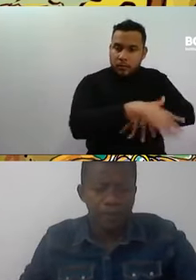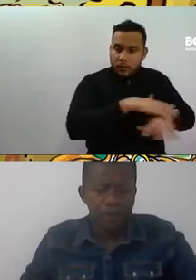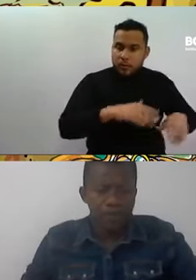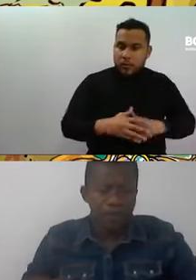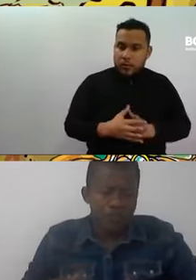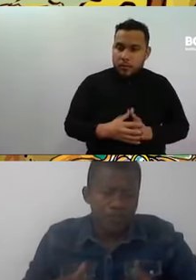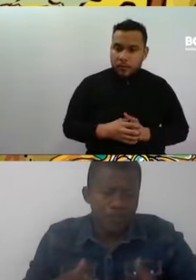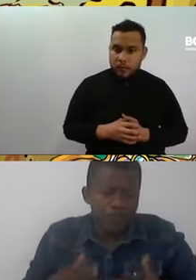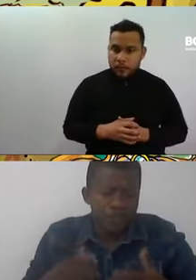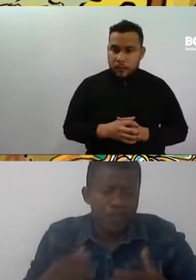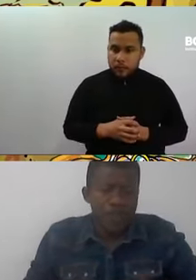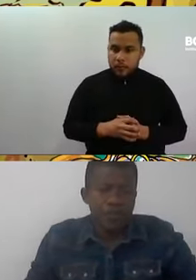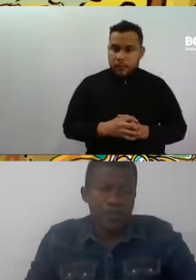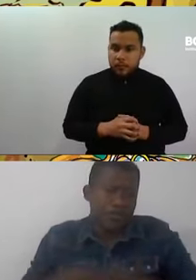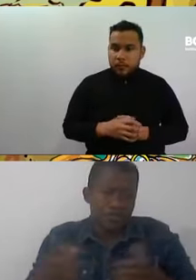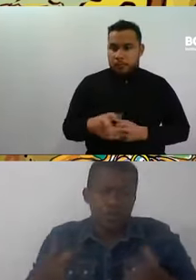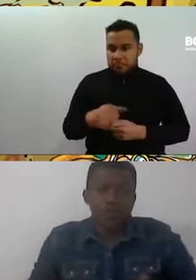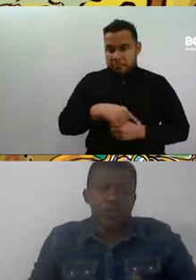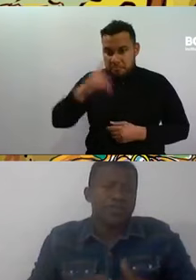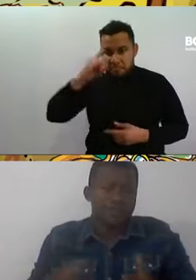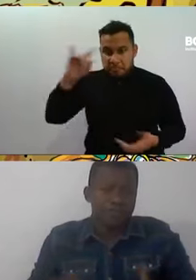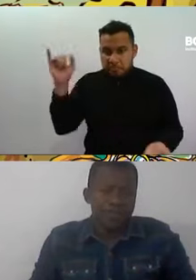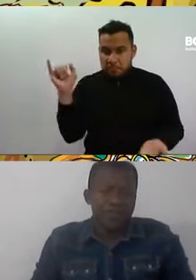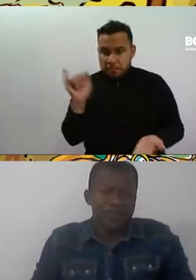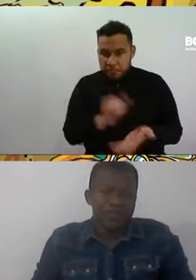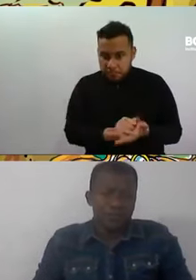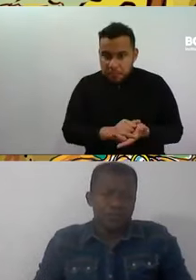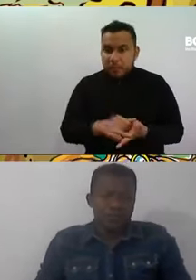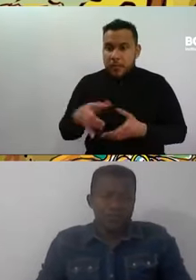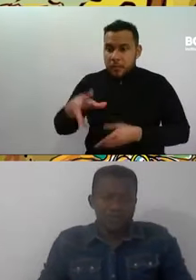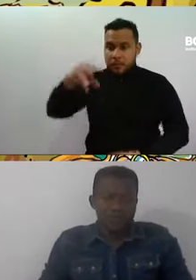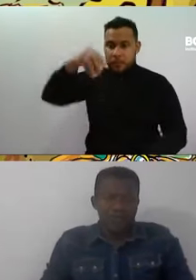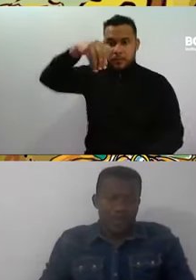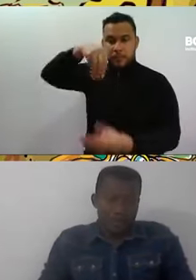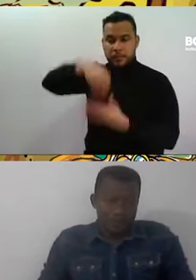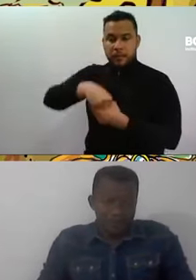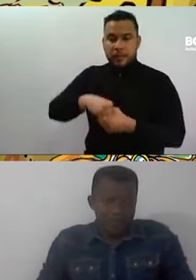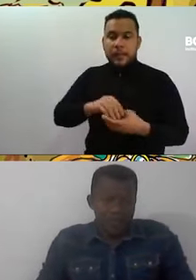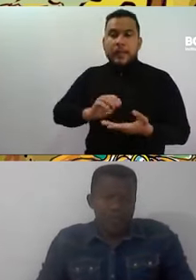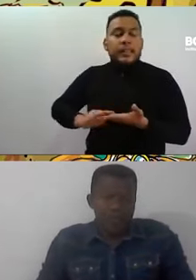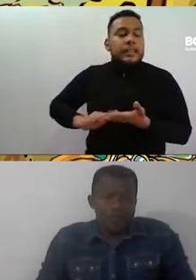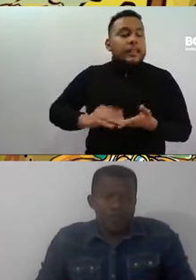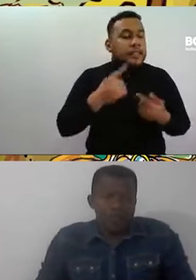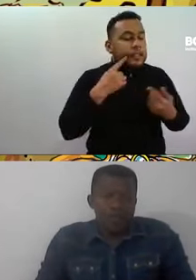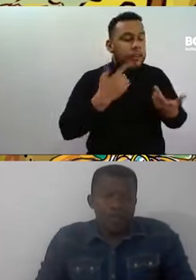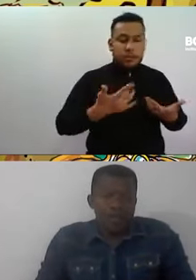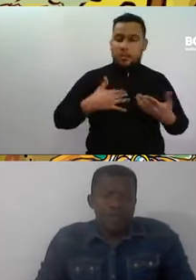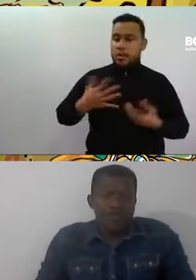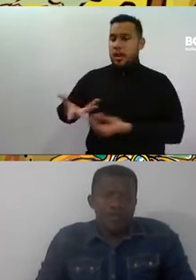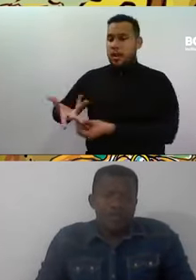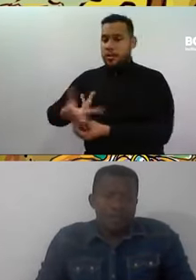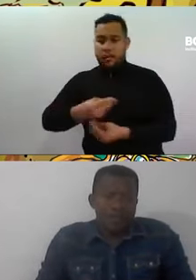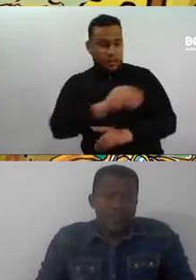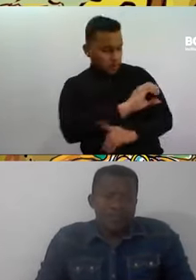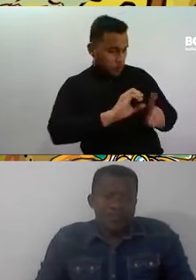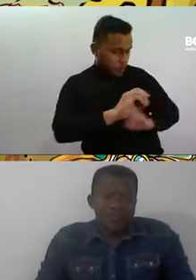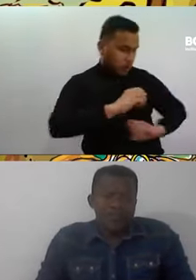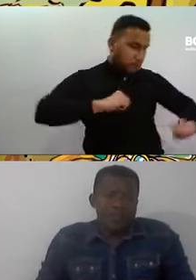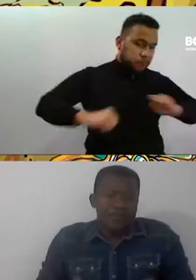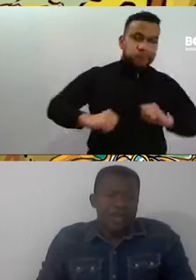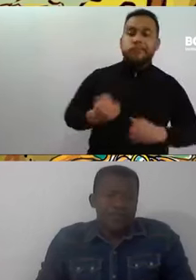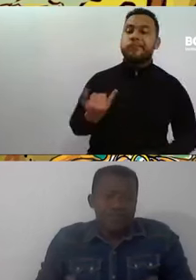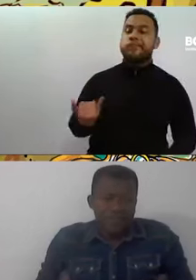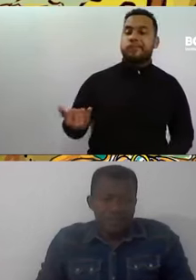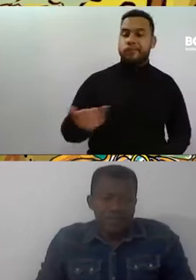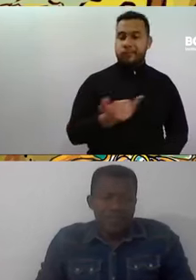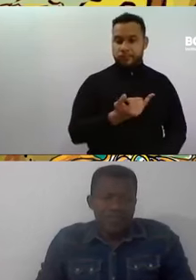urbano. Entonces yo sí creo que dentro de todas estas manifestaciones artísticas y culturales está presente